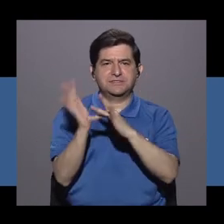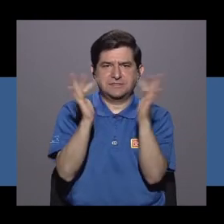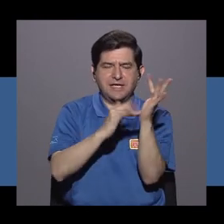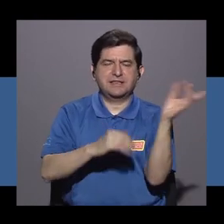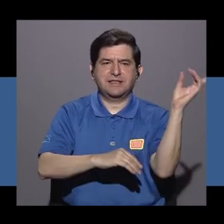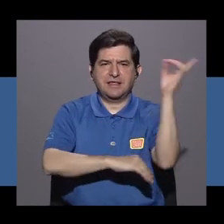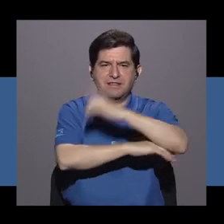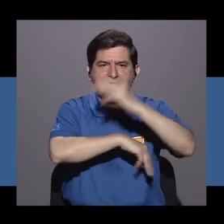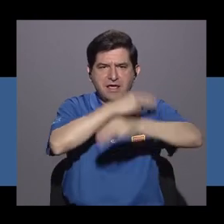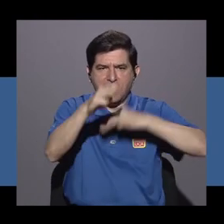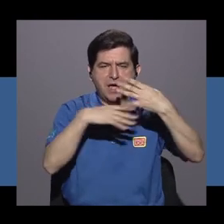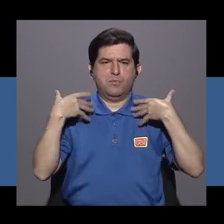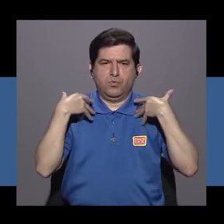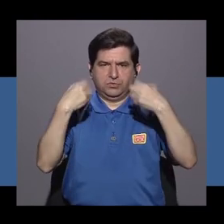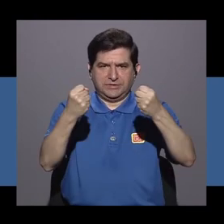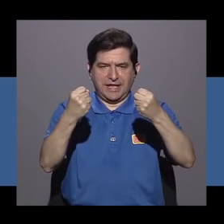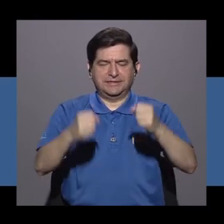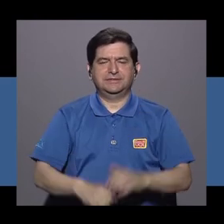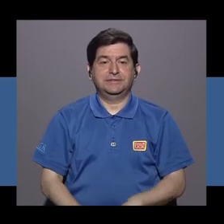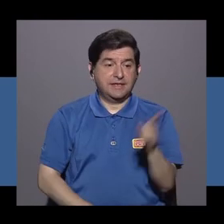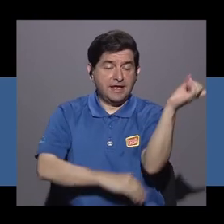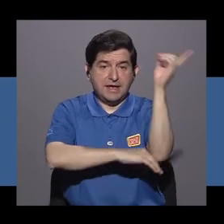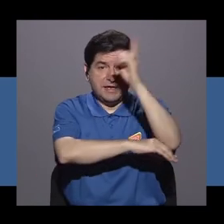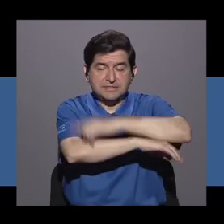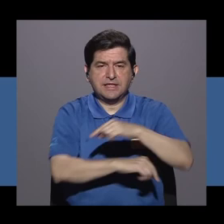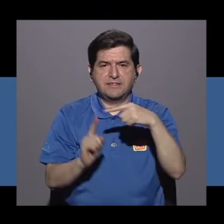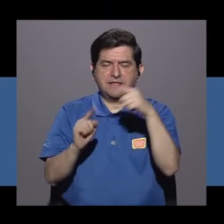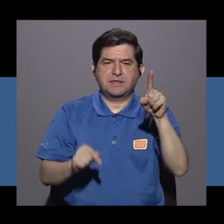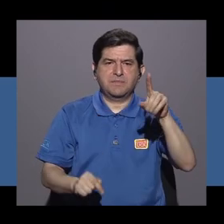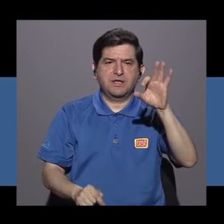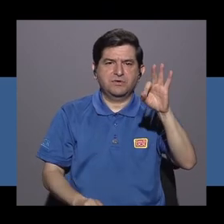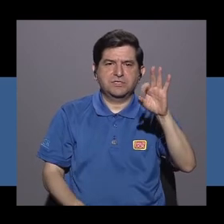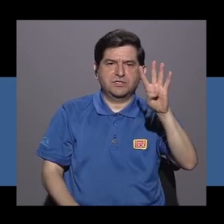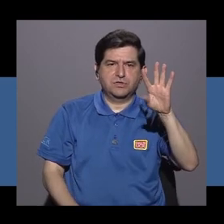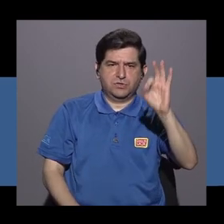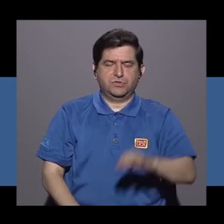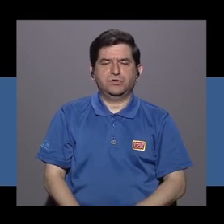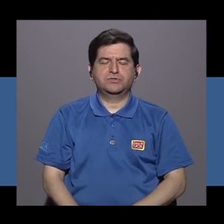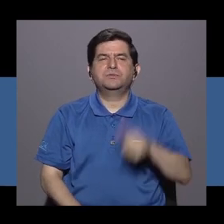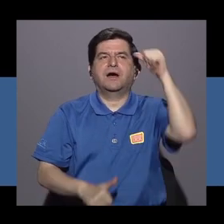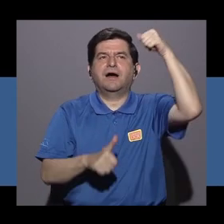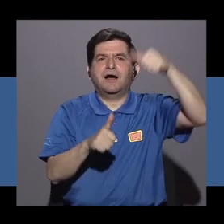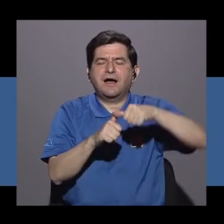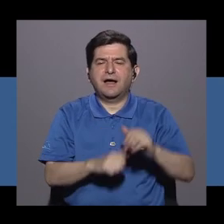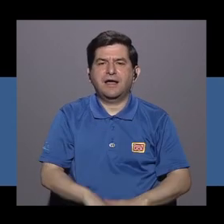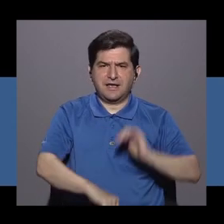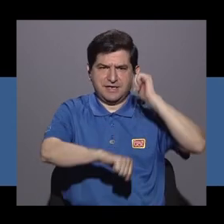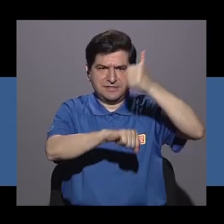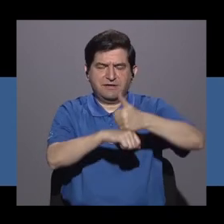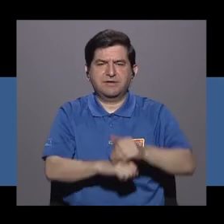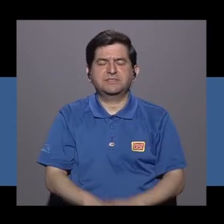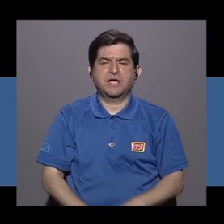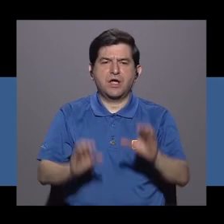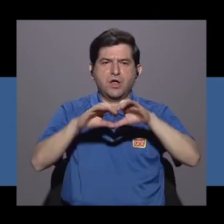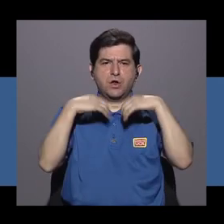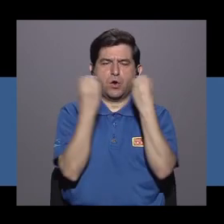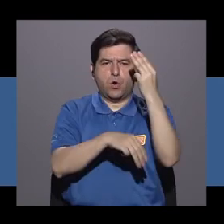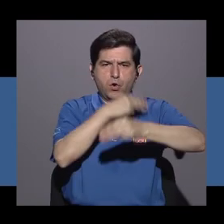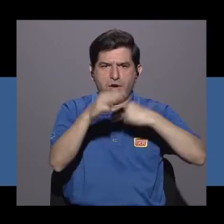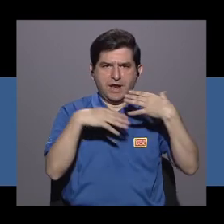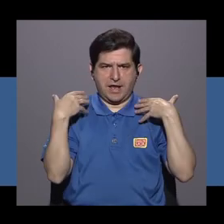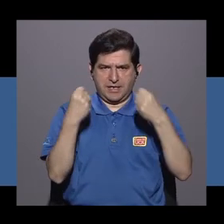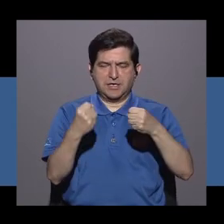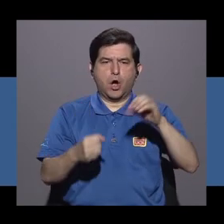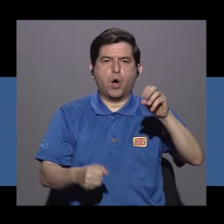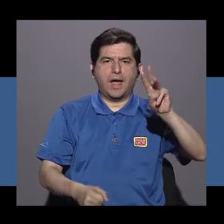7 de abril se celebra el Día Mundial de la Salud. Esta fecha se celebra desde 1949 para conmemorar la constitución de la Organización Mundial